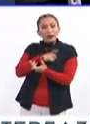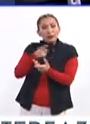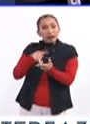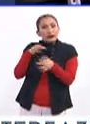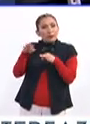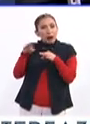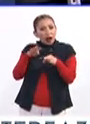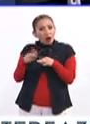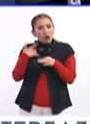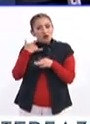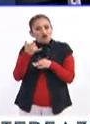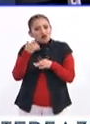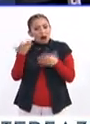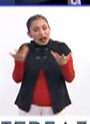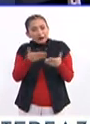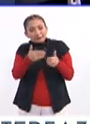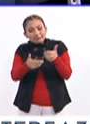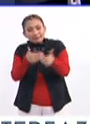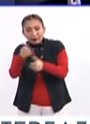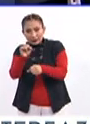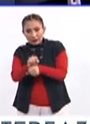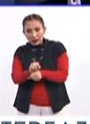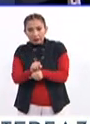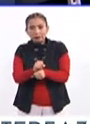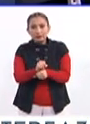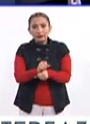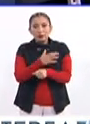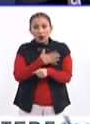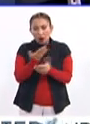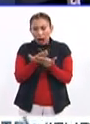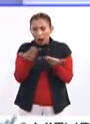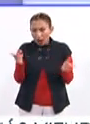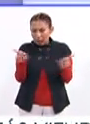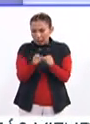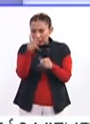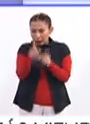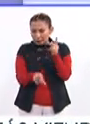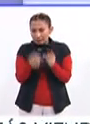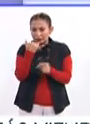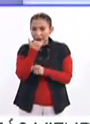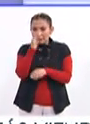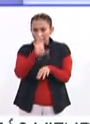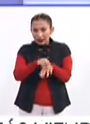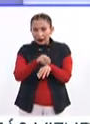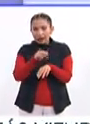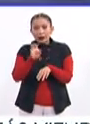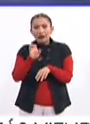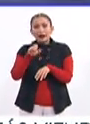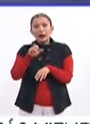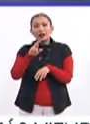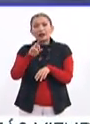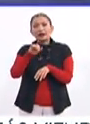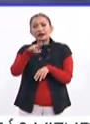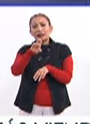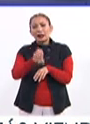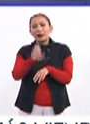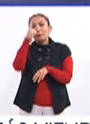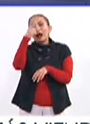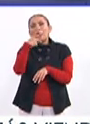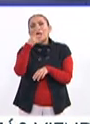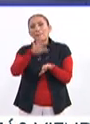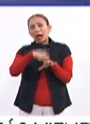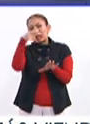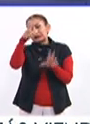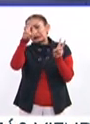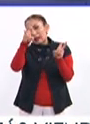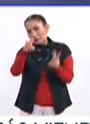estos trabajos intensos que se han llevado a cabo esta semana. Y bueno, vamos a hacer una brevísima pausa, si nos lo permites, Enrique, si nos lo permiten, para seguir hablando